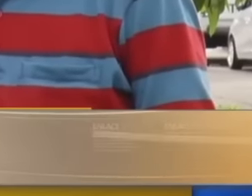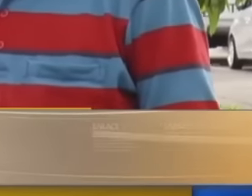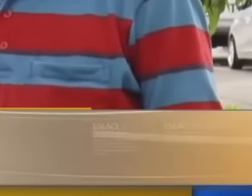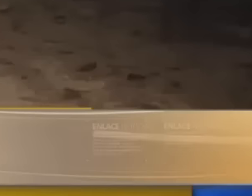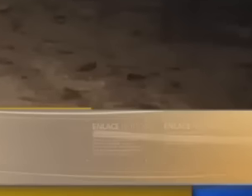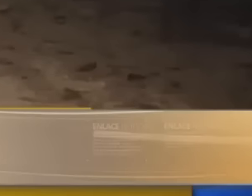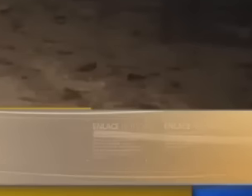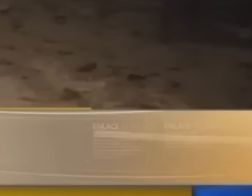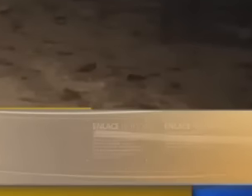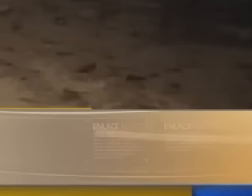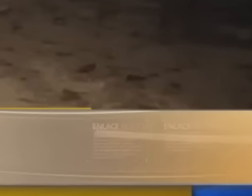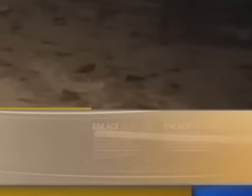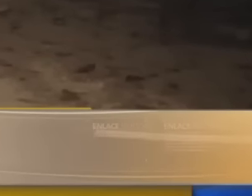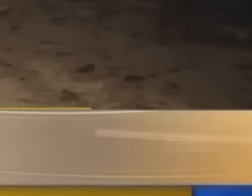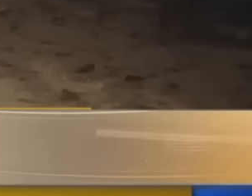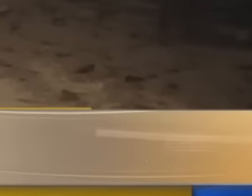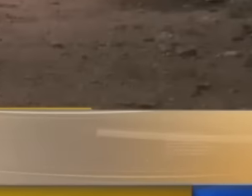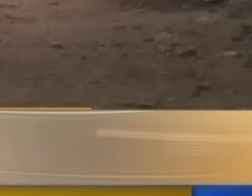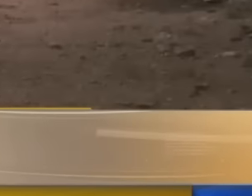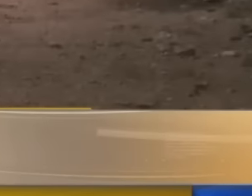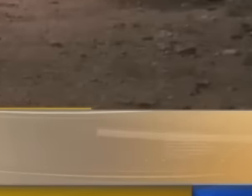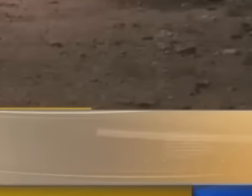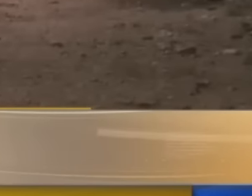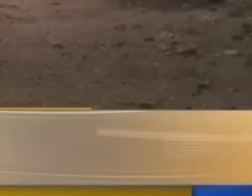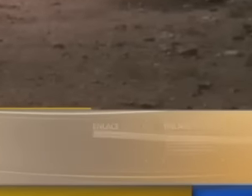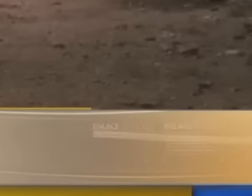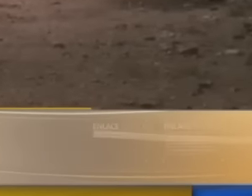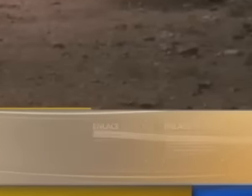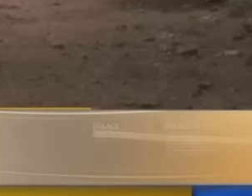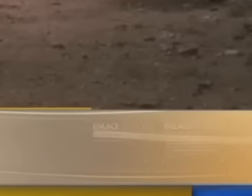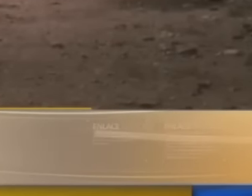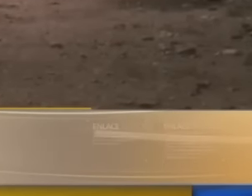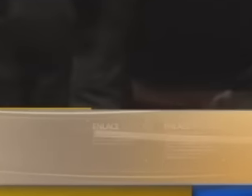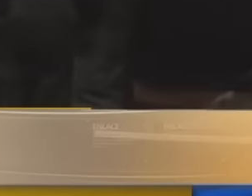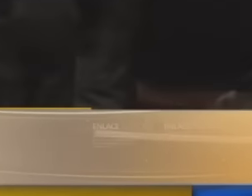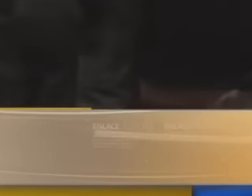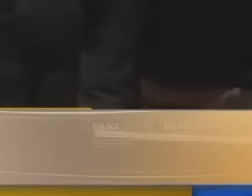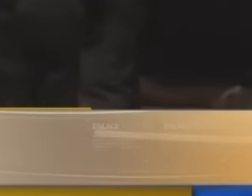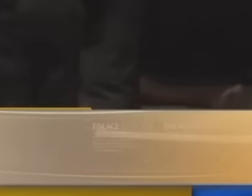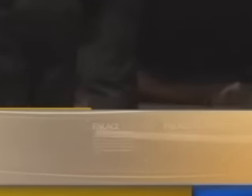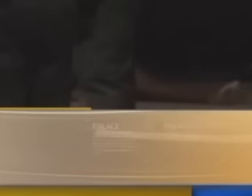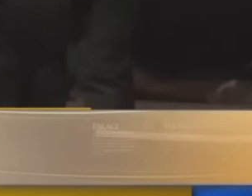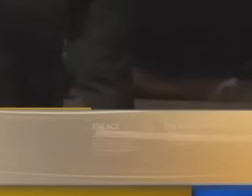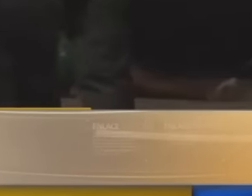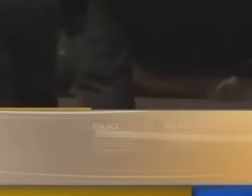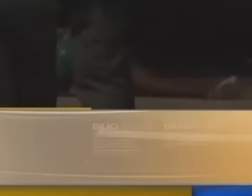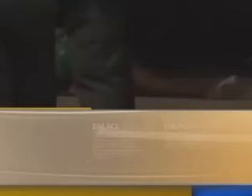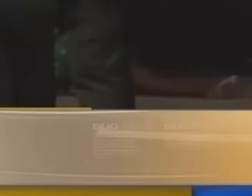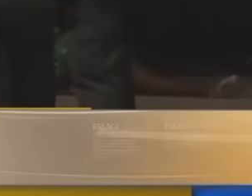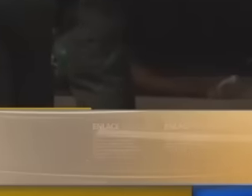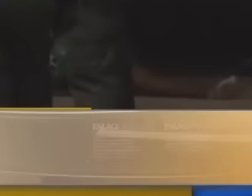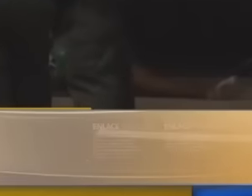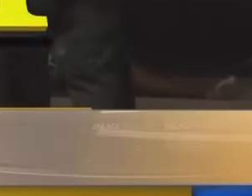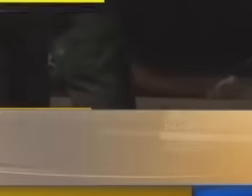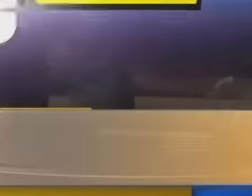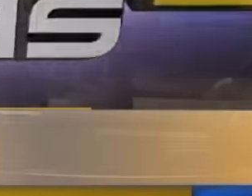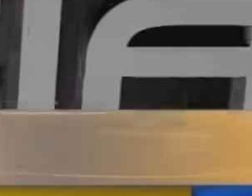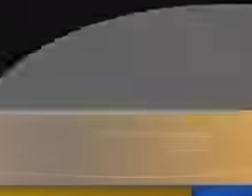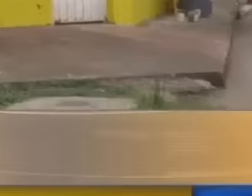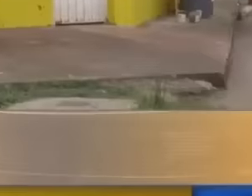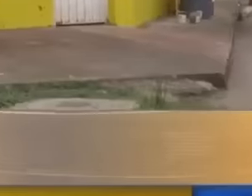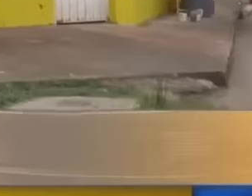joven hijo, señalado de haber cometido un crimen hace 3 años. Asegura que está procesado porque le dicen conejo, apodo que tendría el verdadero